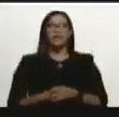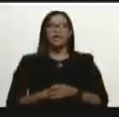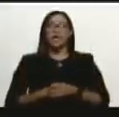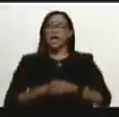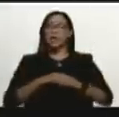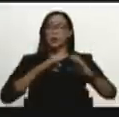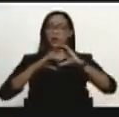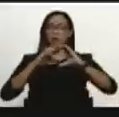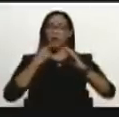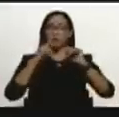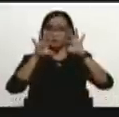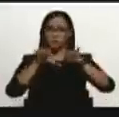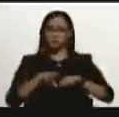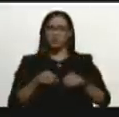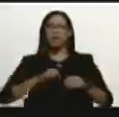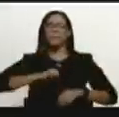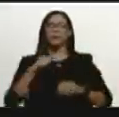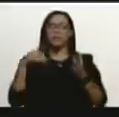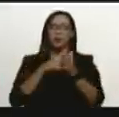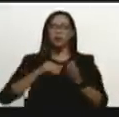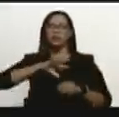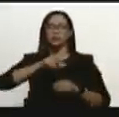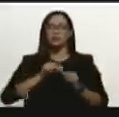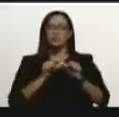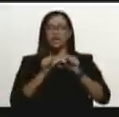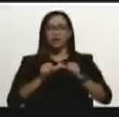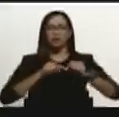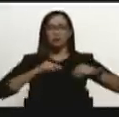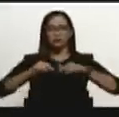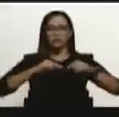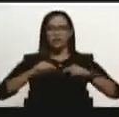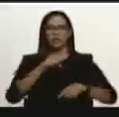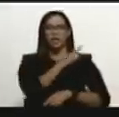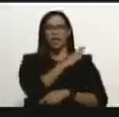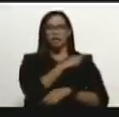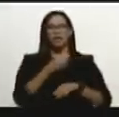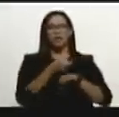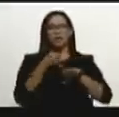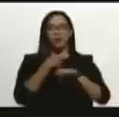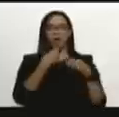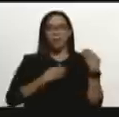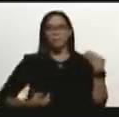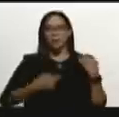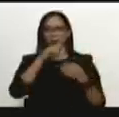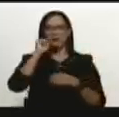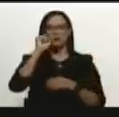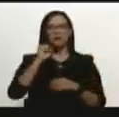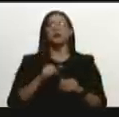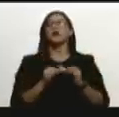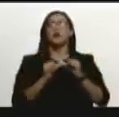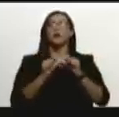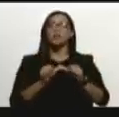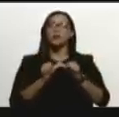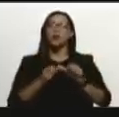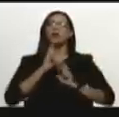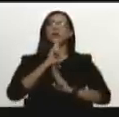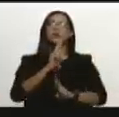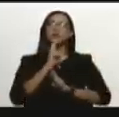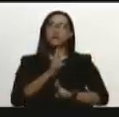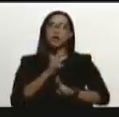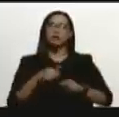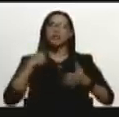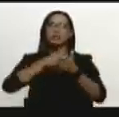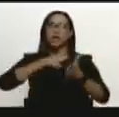lo siguiente, la Policía contra la Corrupción, siguiendo las instrucciones del jefe de Estado Nicolás Maduro Moros, continúa dando resultados de esta